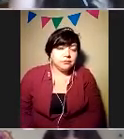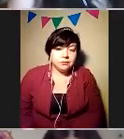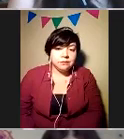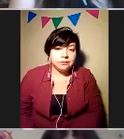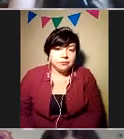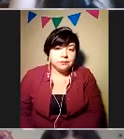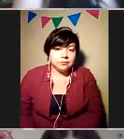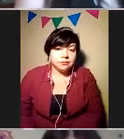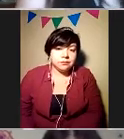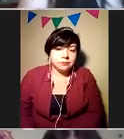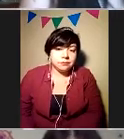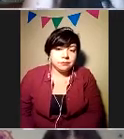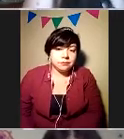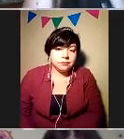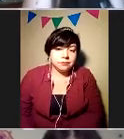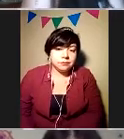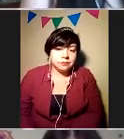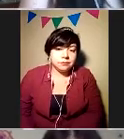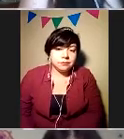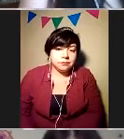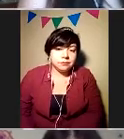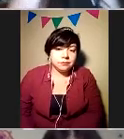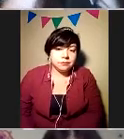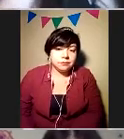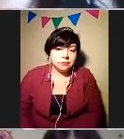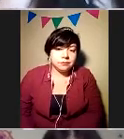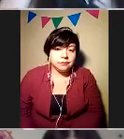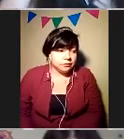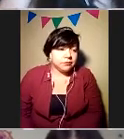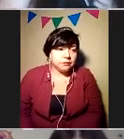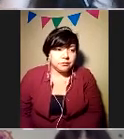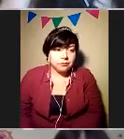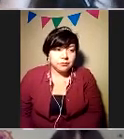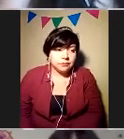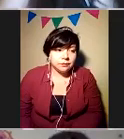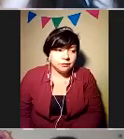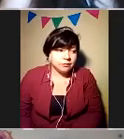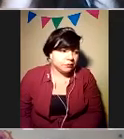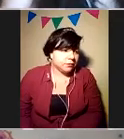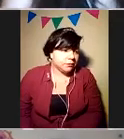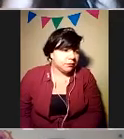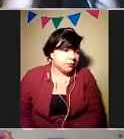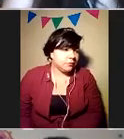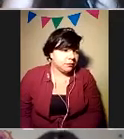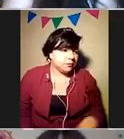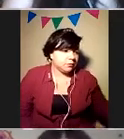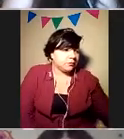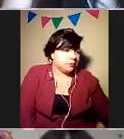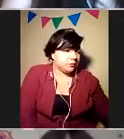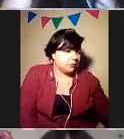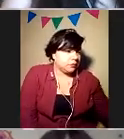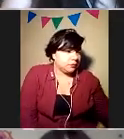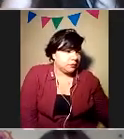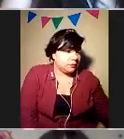busca como educar en los efectos negativos que tienen los estereotipos de género sobre niñas y adolescentes.